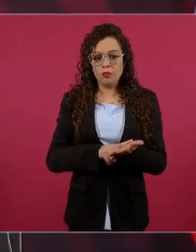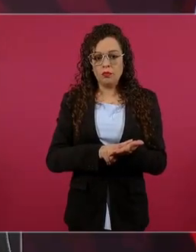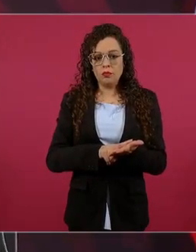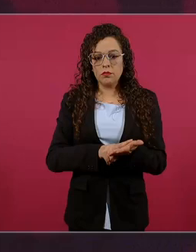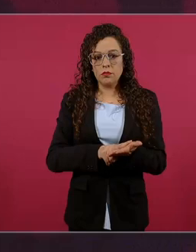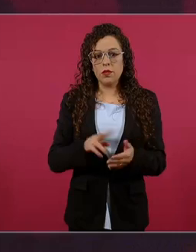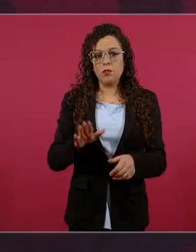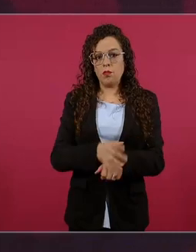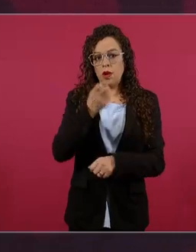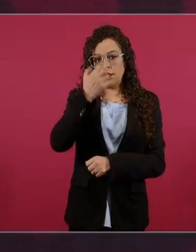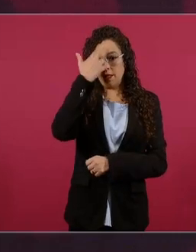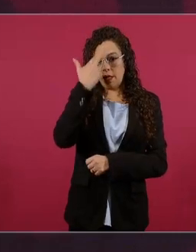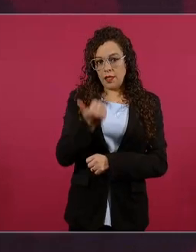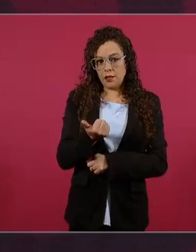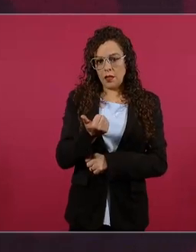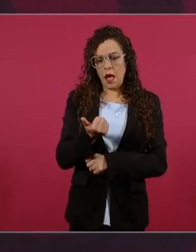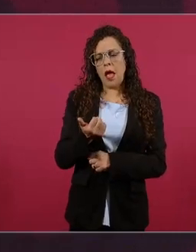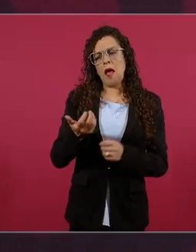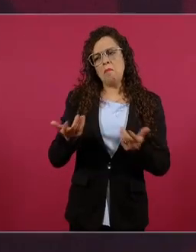ordeno la libertad.